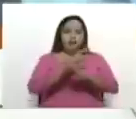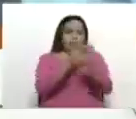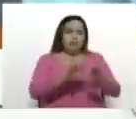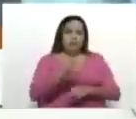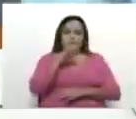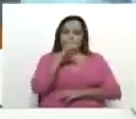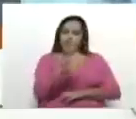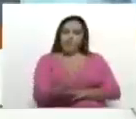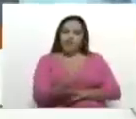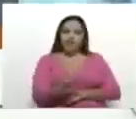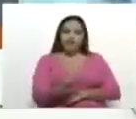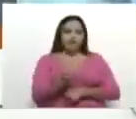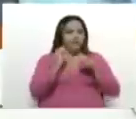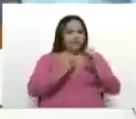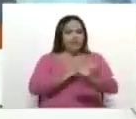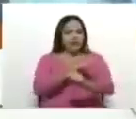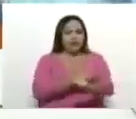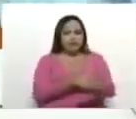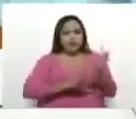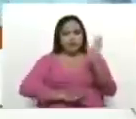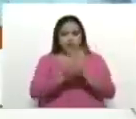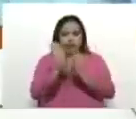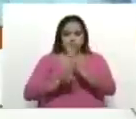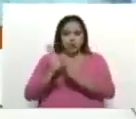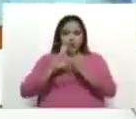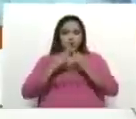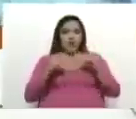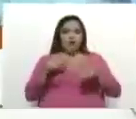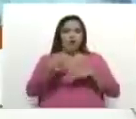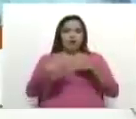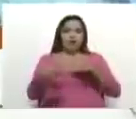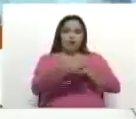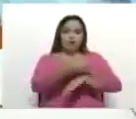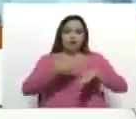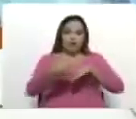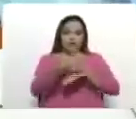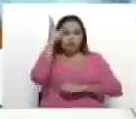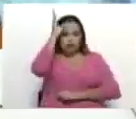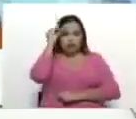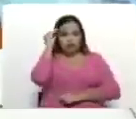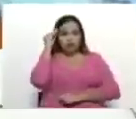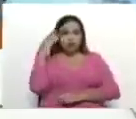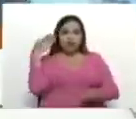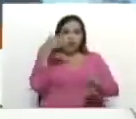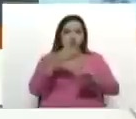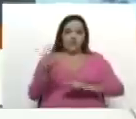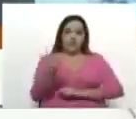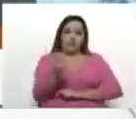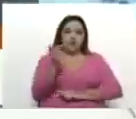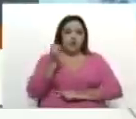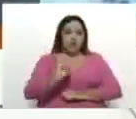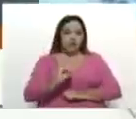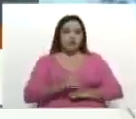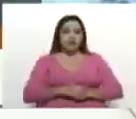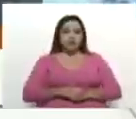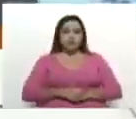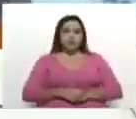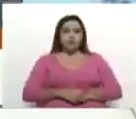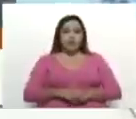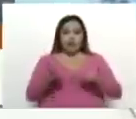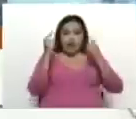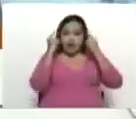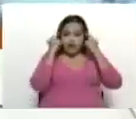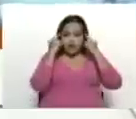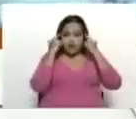el desarrollo de todas las políticas del gobierno de Trump contra Venezuela que está en la cabeza